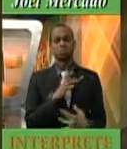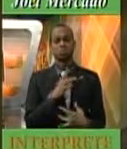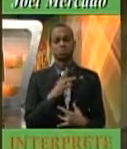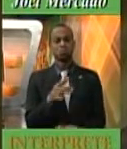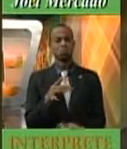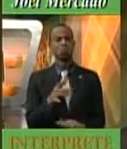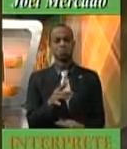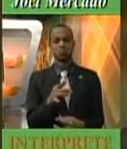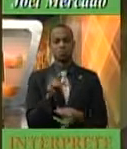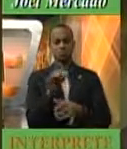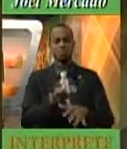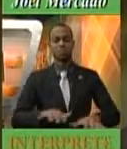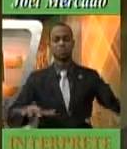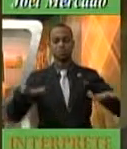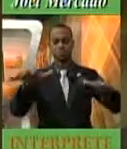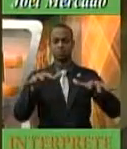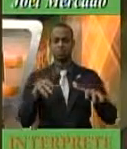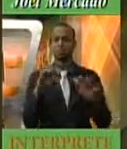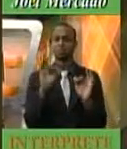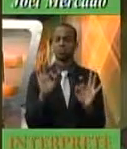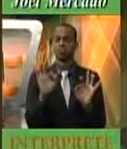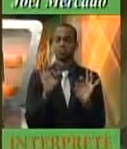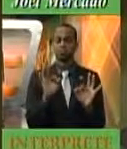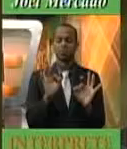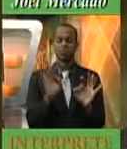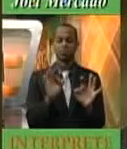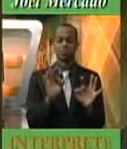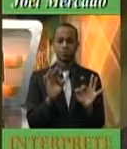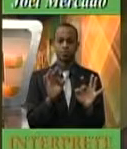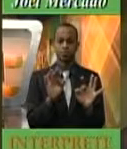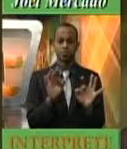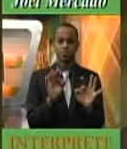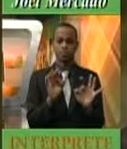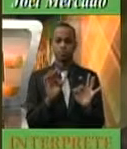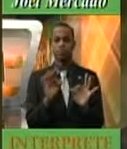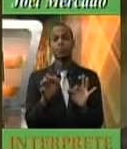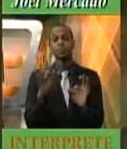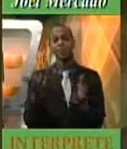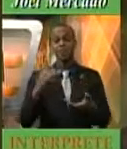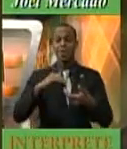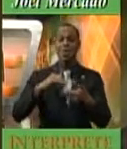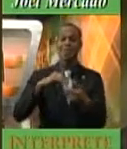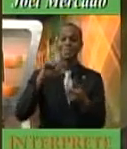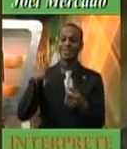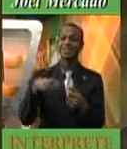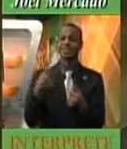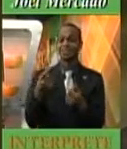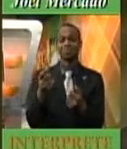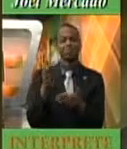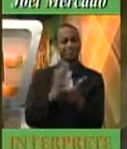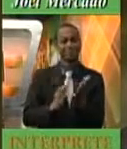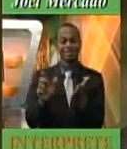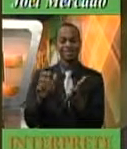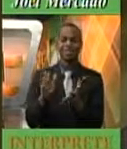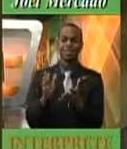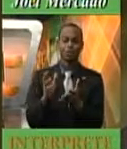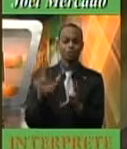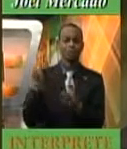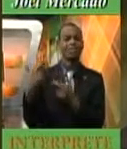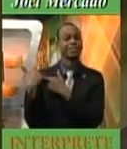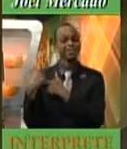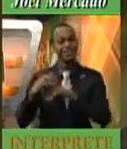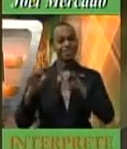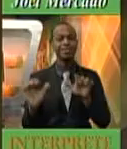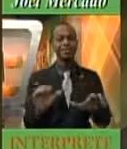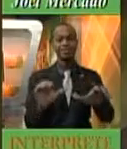interesantísimo, es lo que quiere decir eso. Y bueno, al CONADIS tiene que tocarle algo de eso, indudablemente, porque este ha sido un